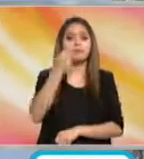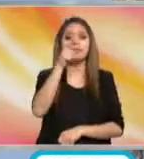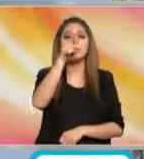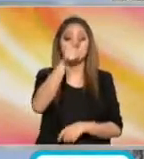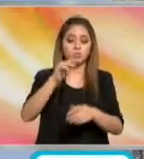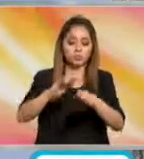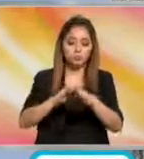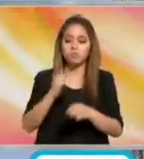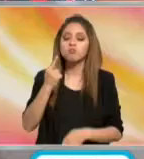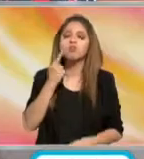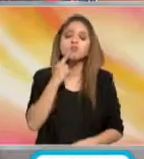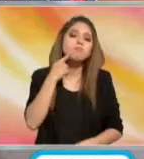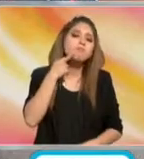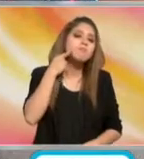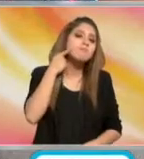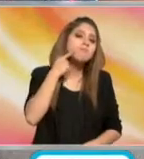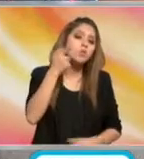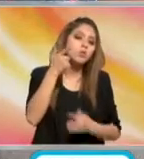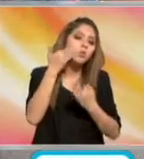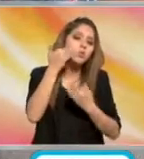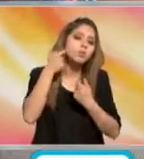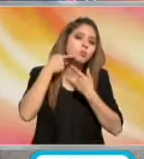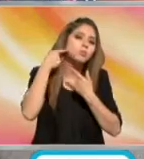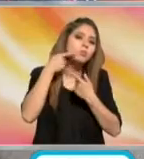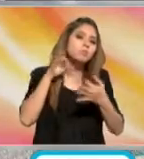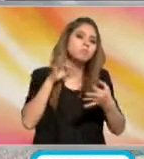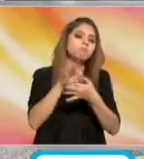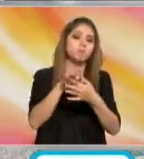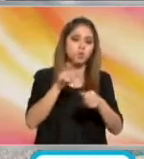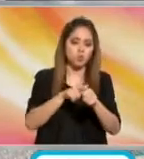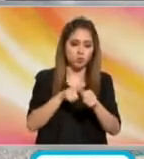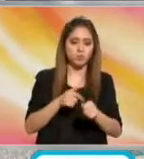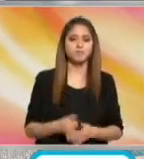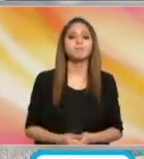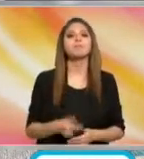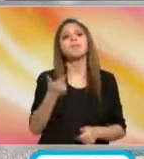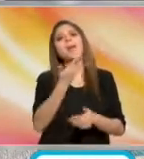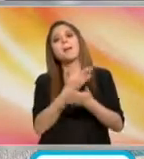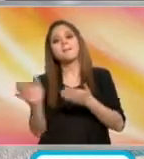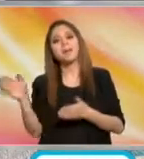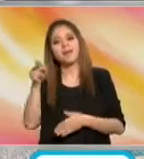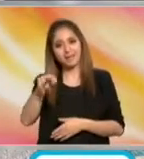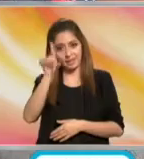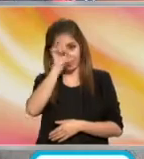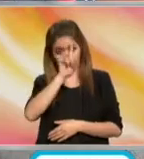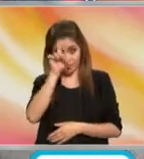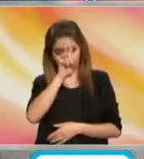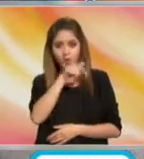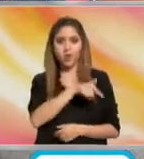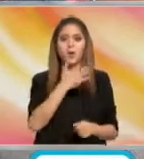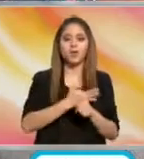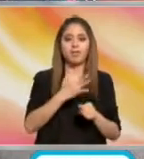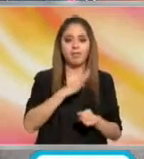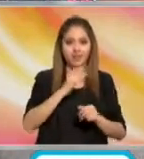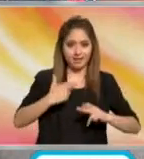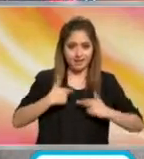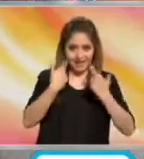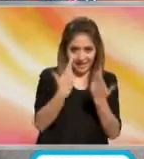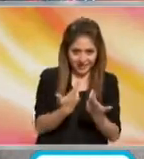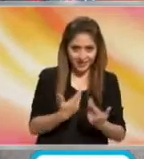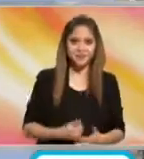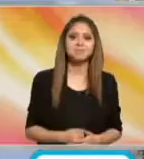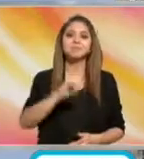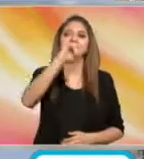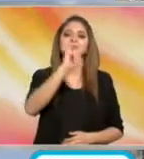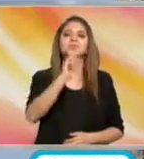lo ideal. Así vas a encontrar el tono perfecto. Maravilloso. La mejor parte de esta sección, además de estos excelentes tips, son los regalos. Alfredo, cuéntanos. Sí, para todas ustedes